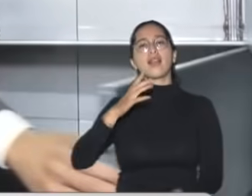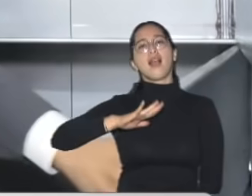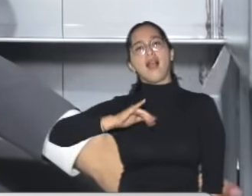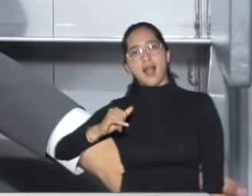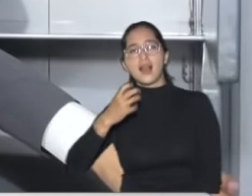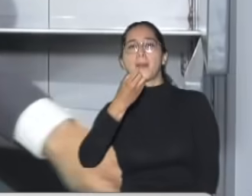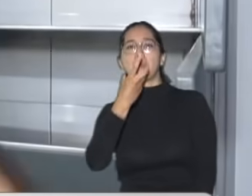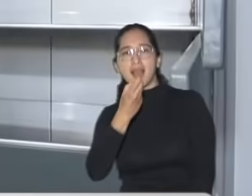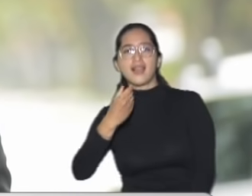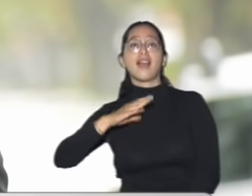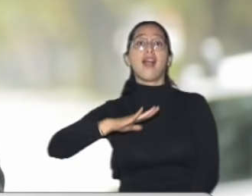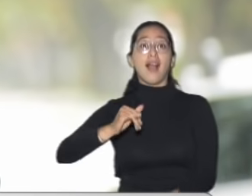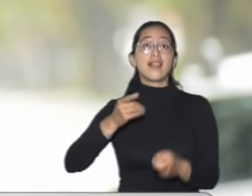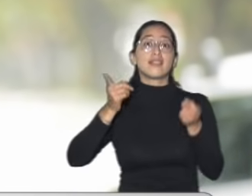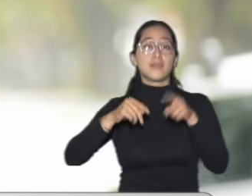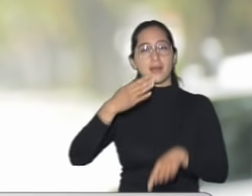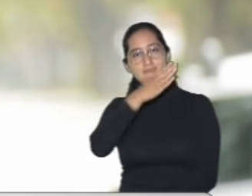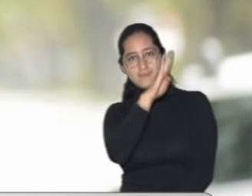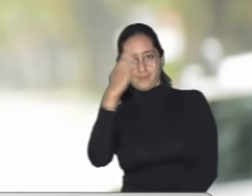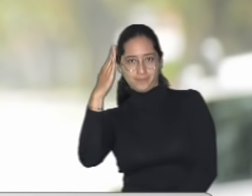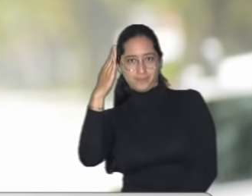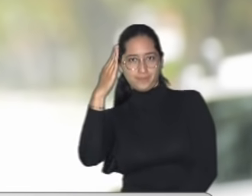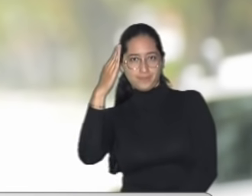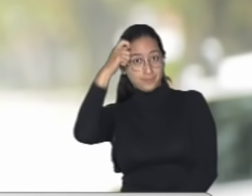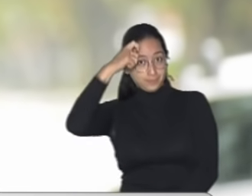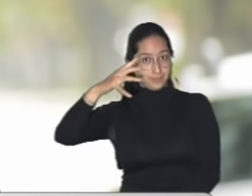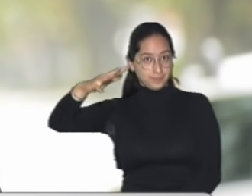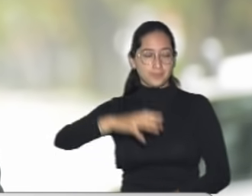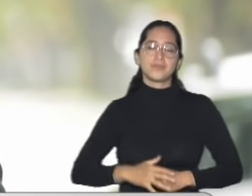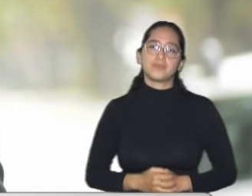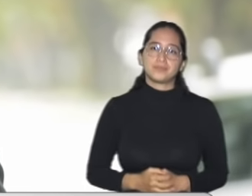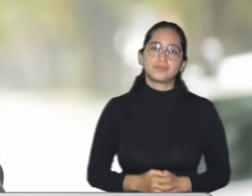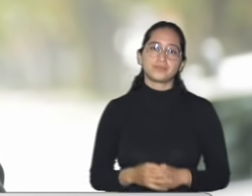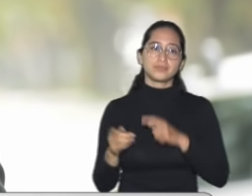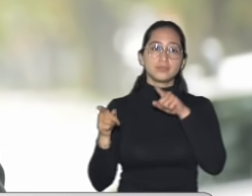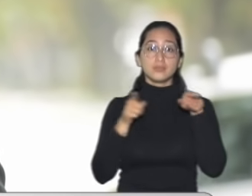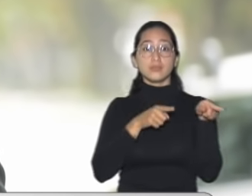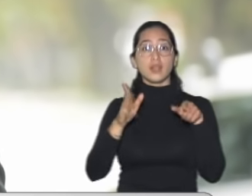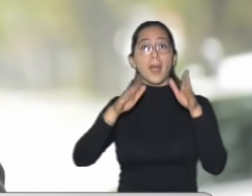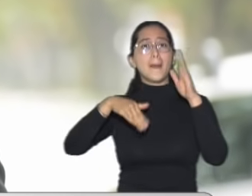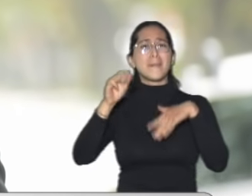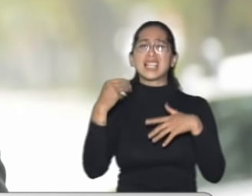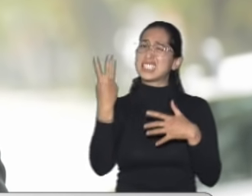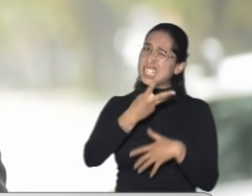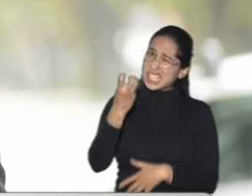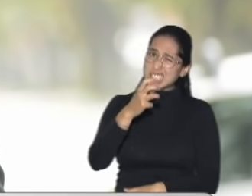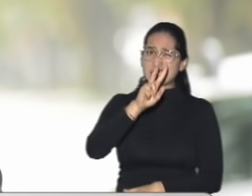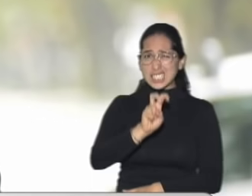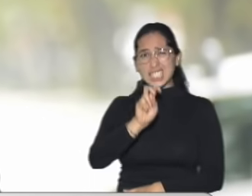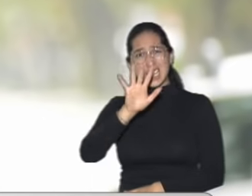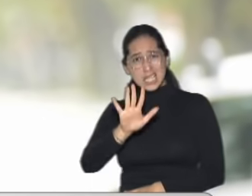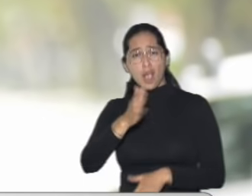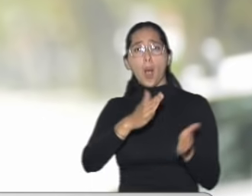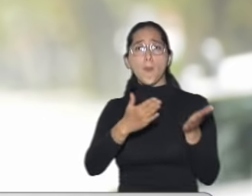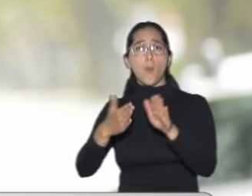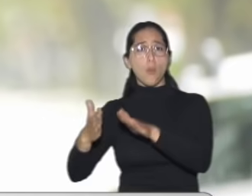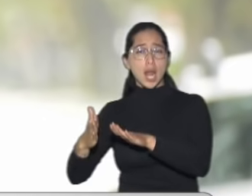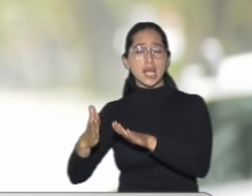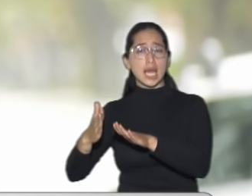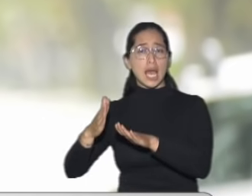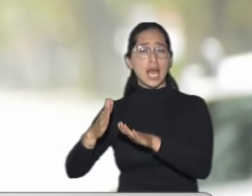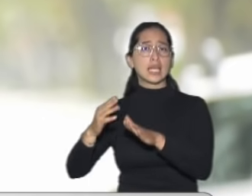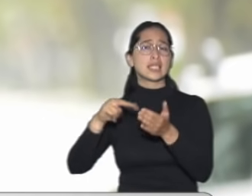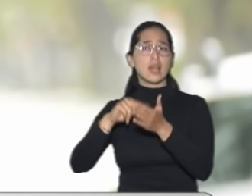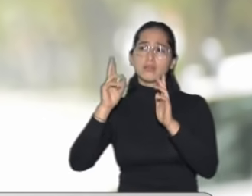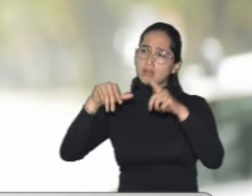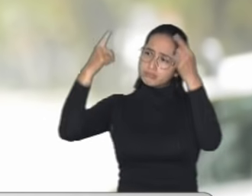Cali y Barranquilla. Y más de 14.000 personas infectadas y cerca de 375 muertes es el resultado